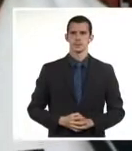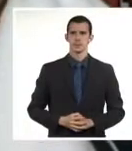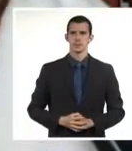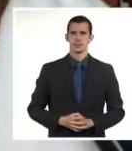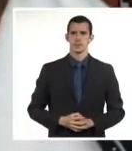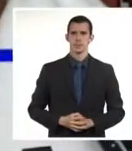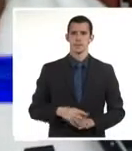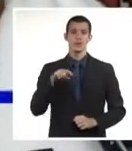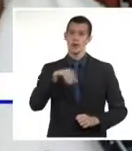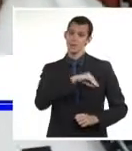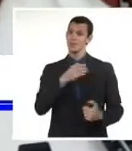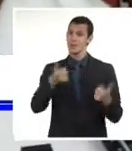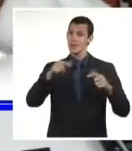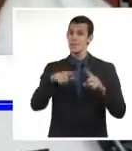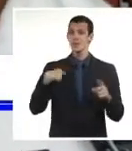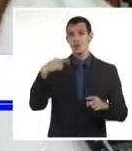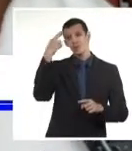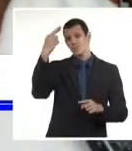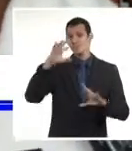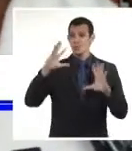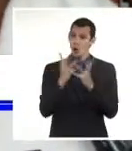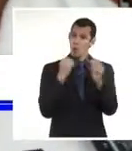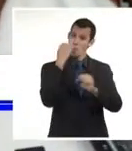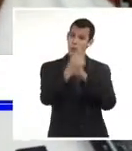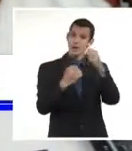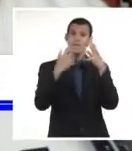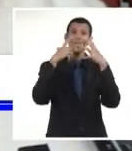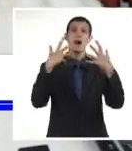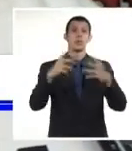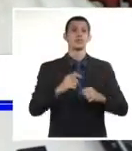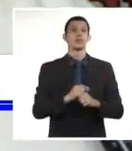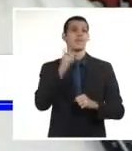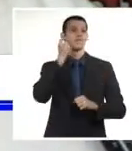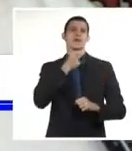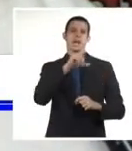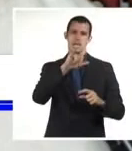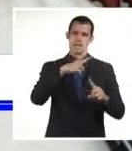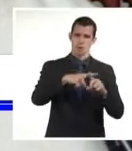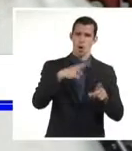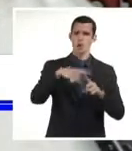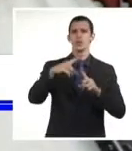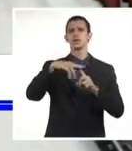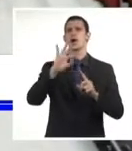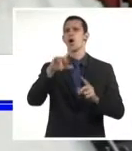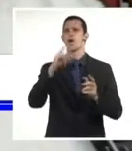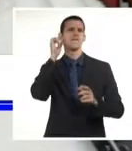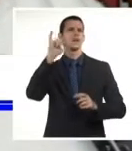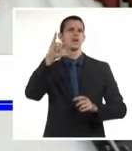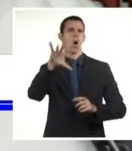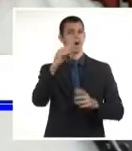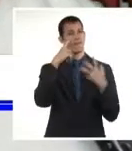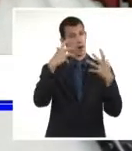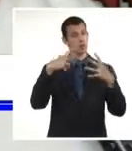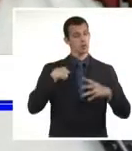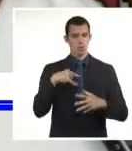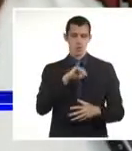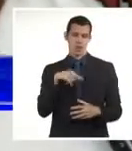grandes entre felices atrás de ellos con una carrera de muchos ejercicios el